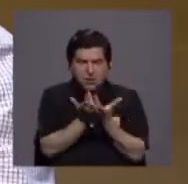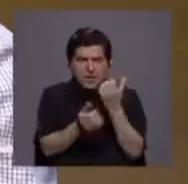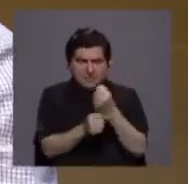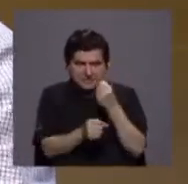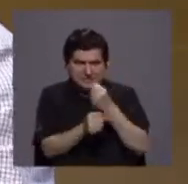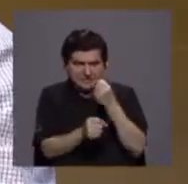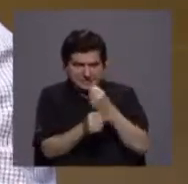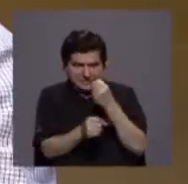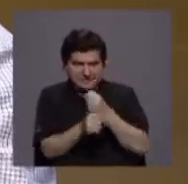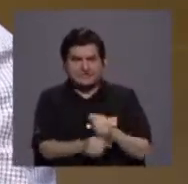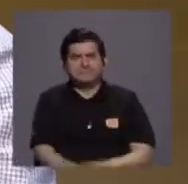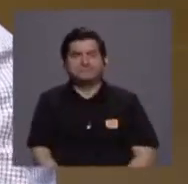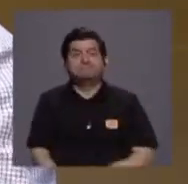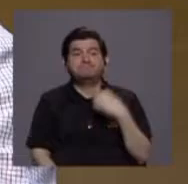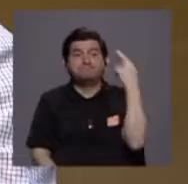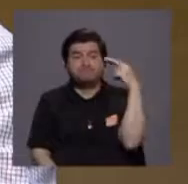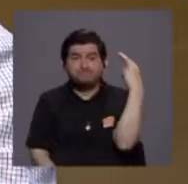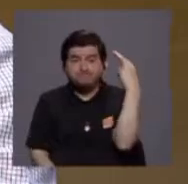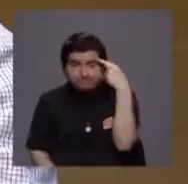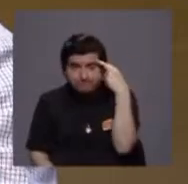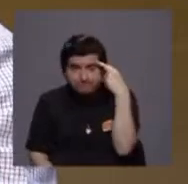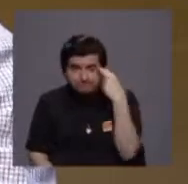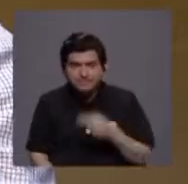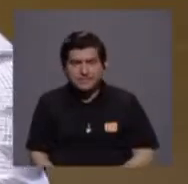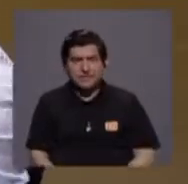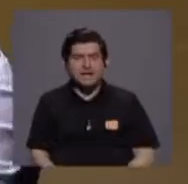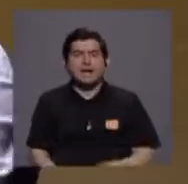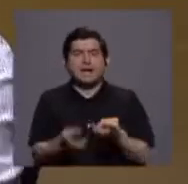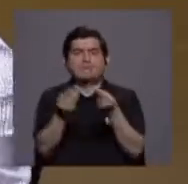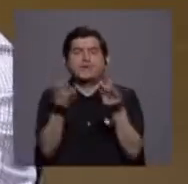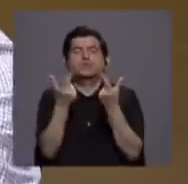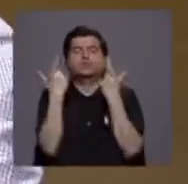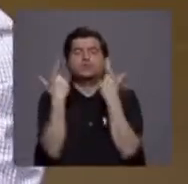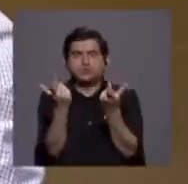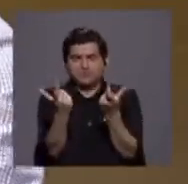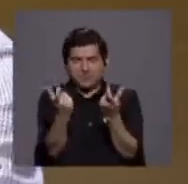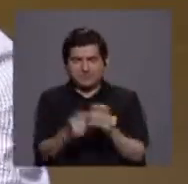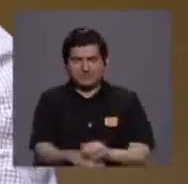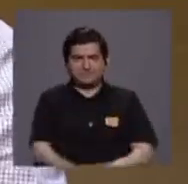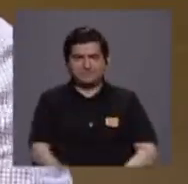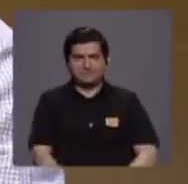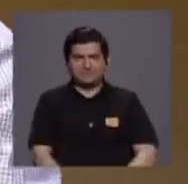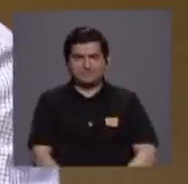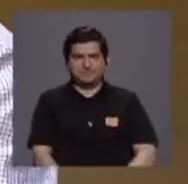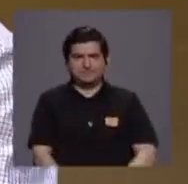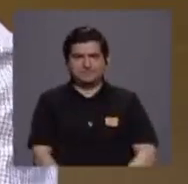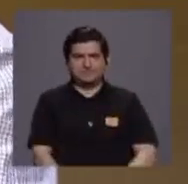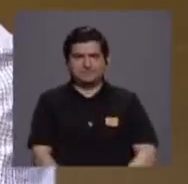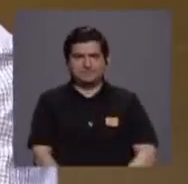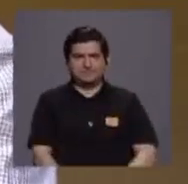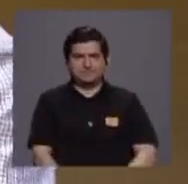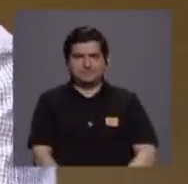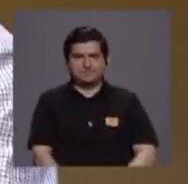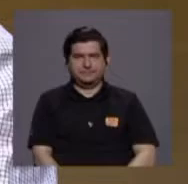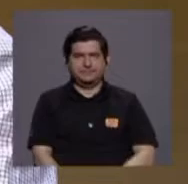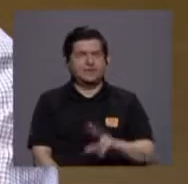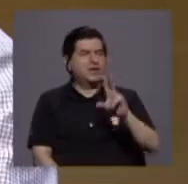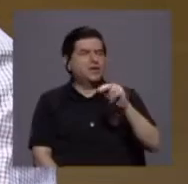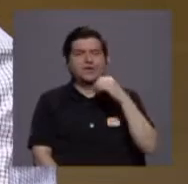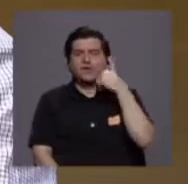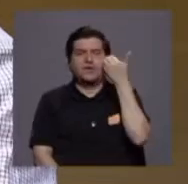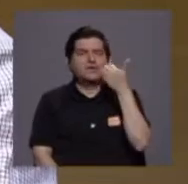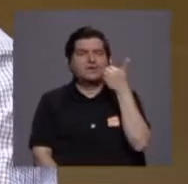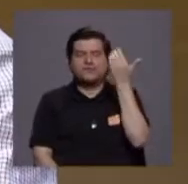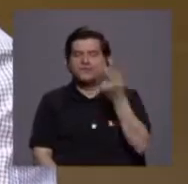trabajo y por lo tanto en que se genera riqueza. De forma tal de que no es tan fácil